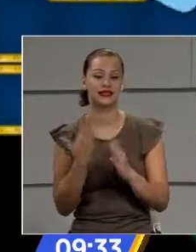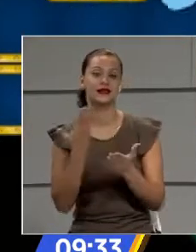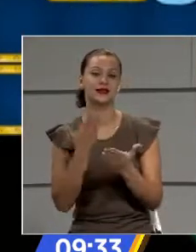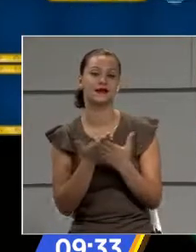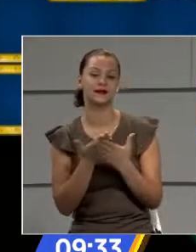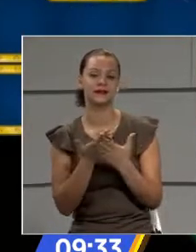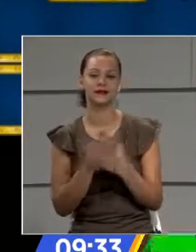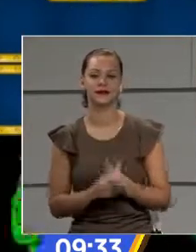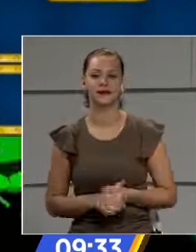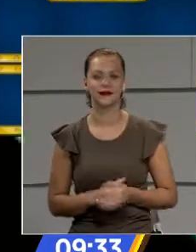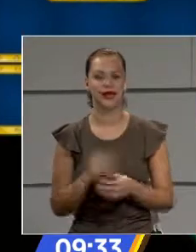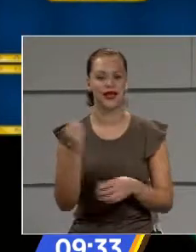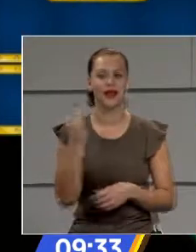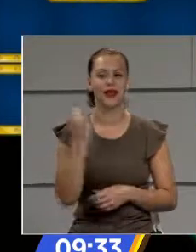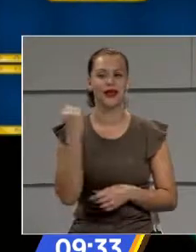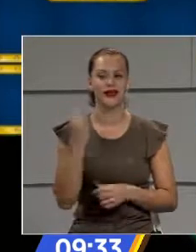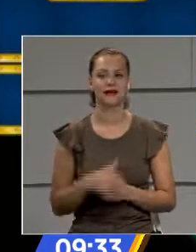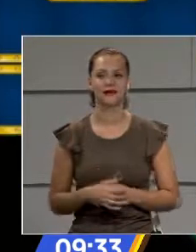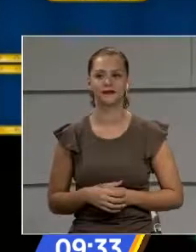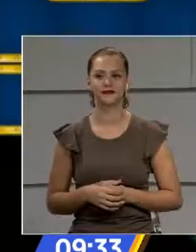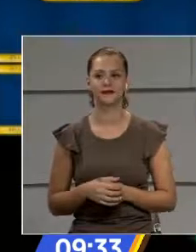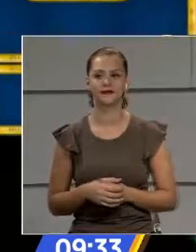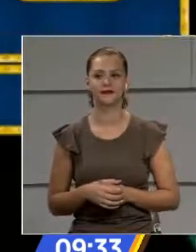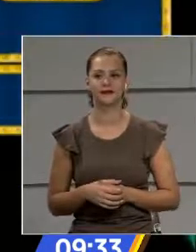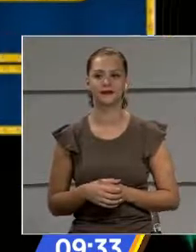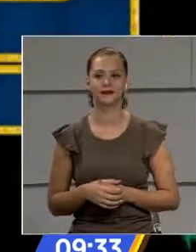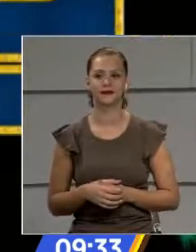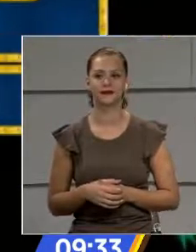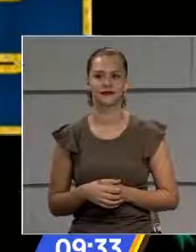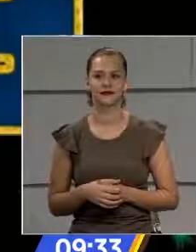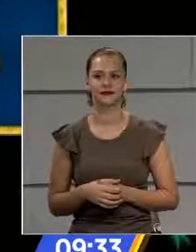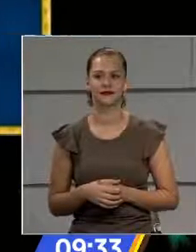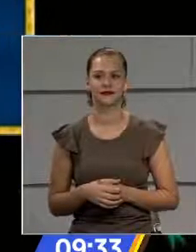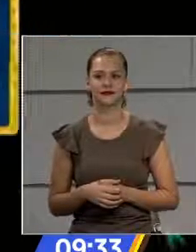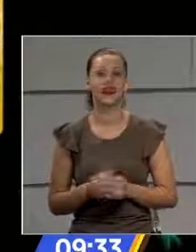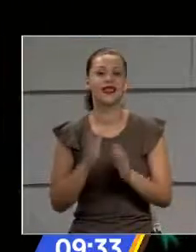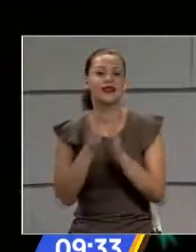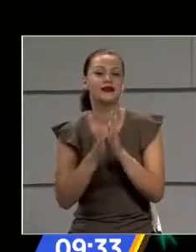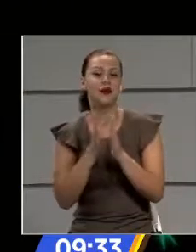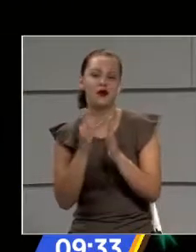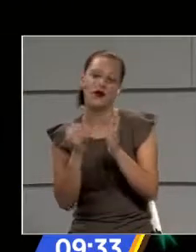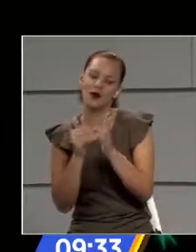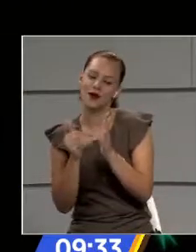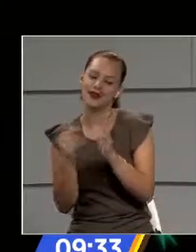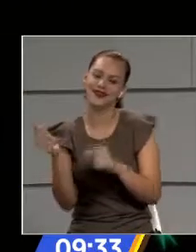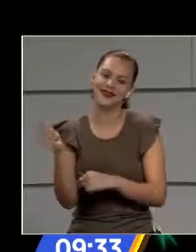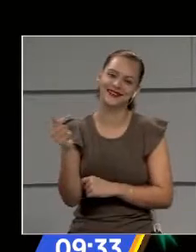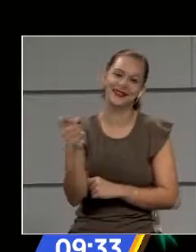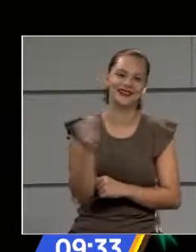Estamos a punto de ganar. Vamos. Ya. Despacio. Devuélvete.